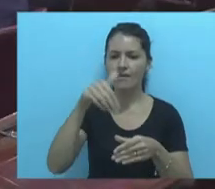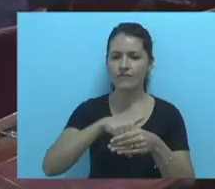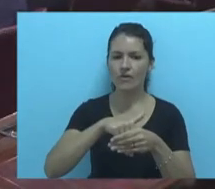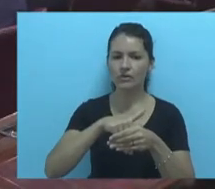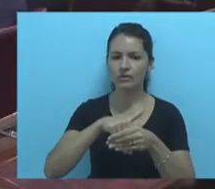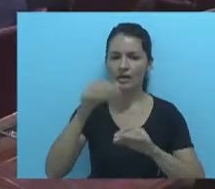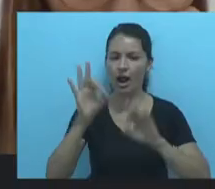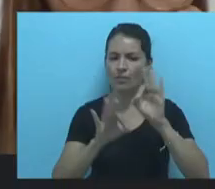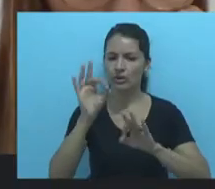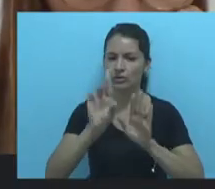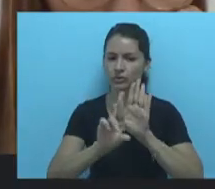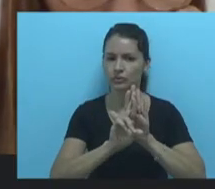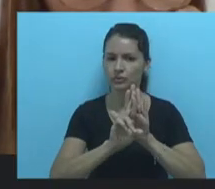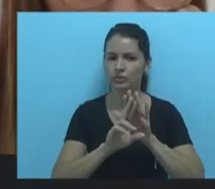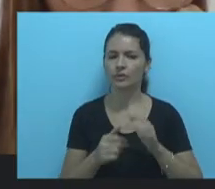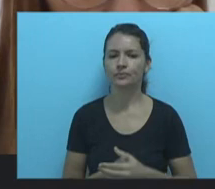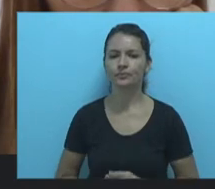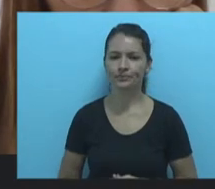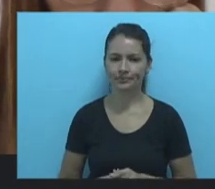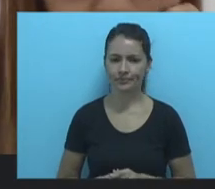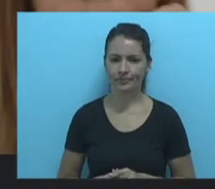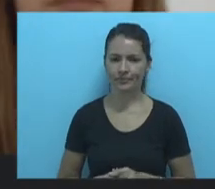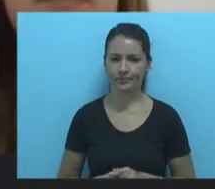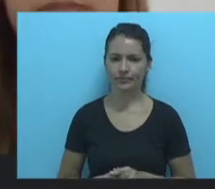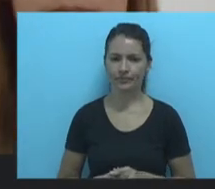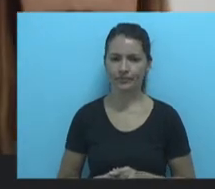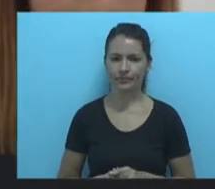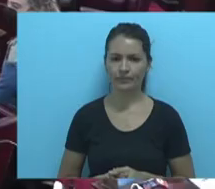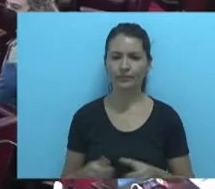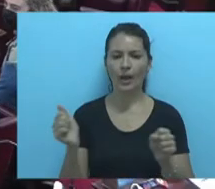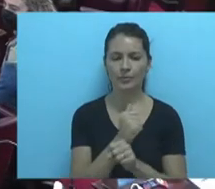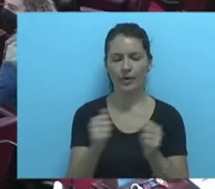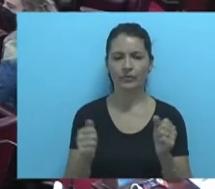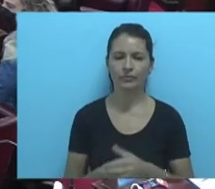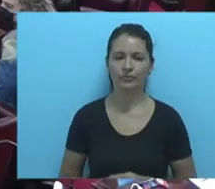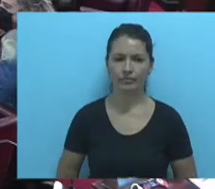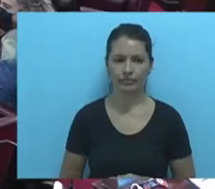A consideración el proyecto de resolución a votación resulta aprobado.